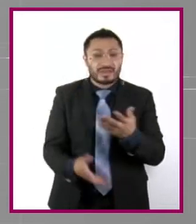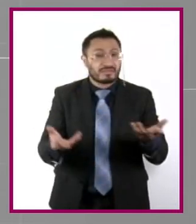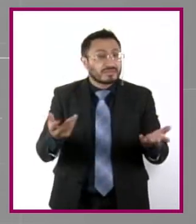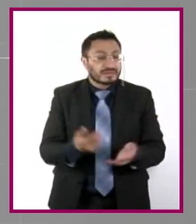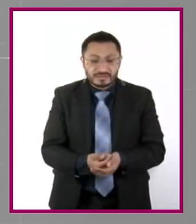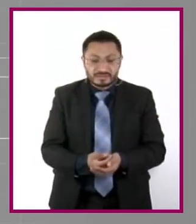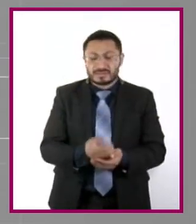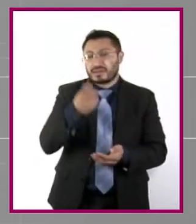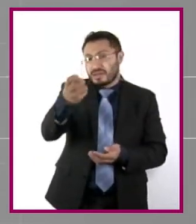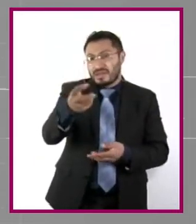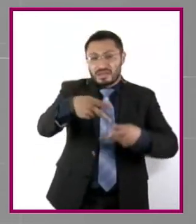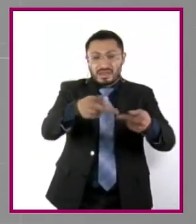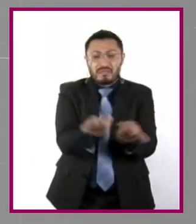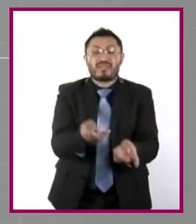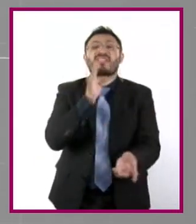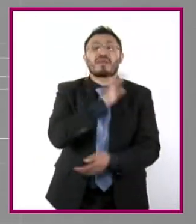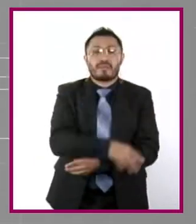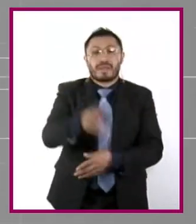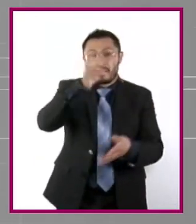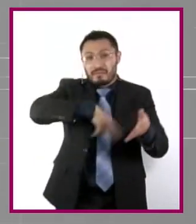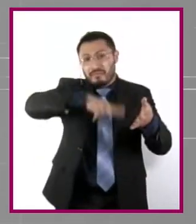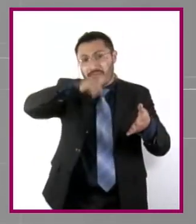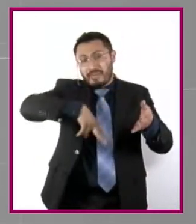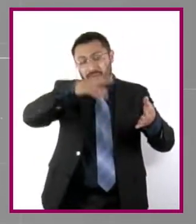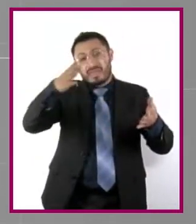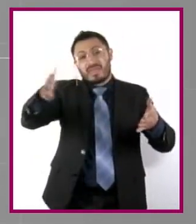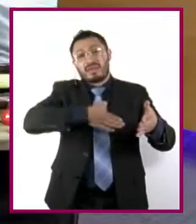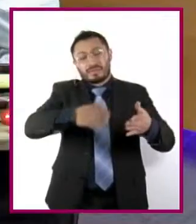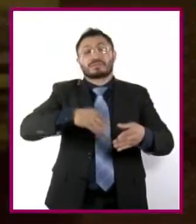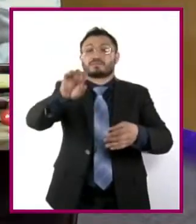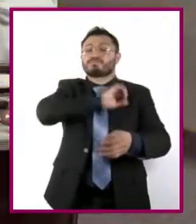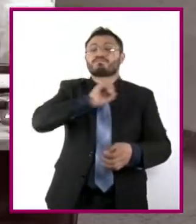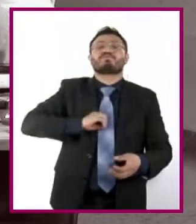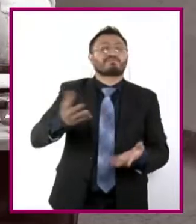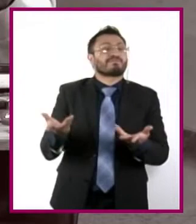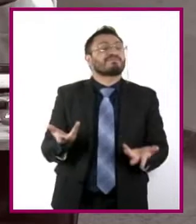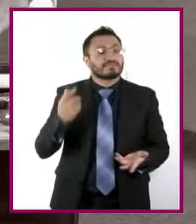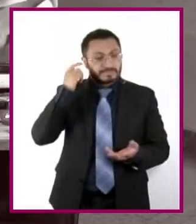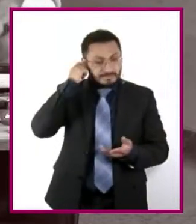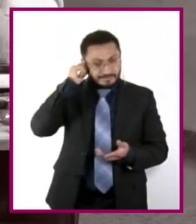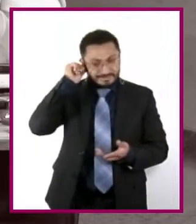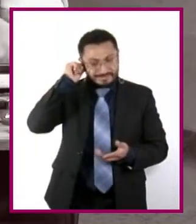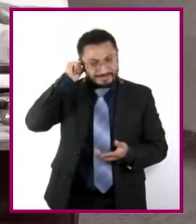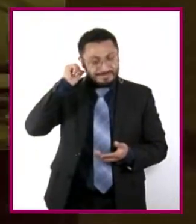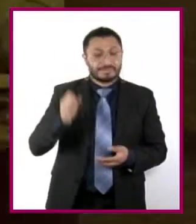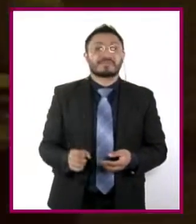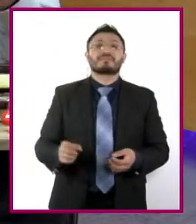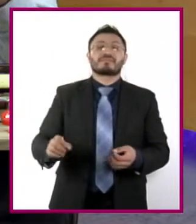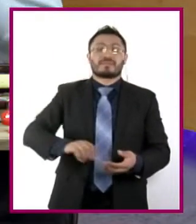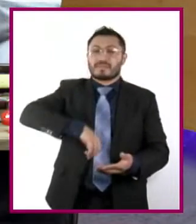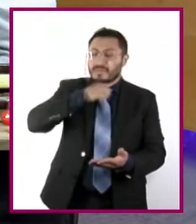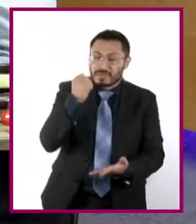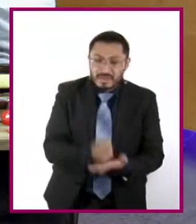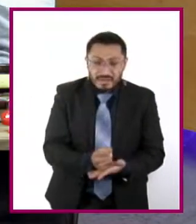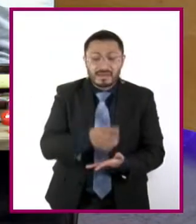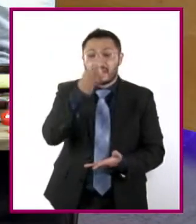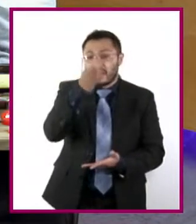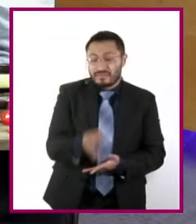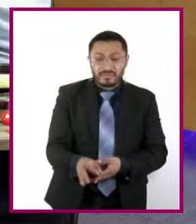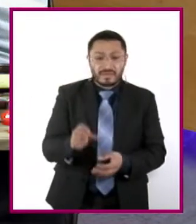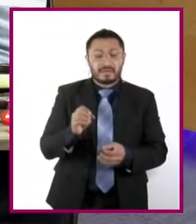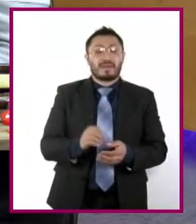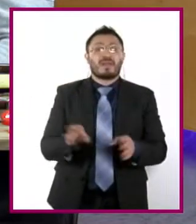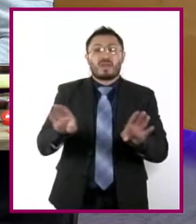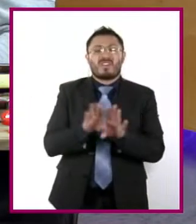Esa avena estaba rancia. ¡Píntame la cocina! ¡Oblígame! Las afirmaciones radicales o dogmáticas consisten en